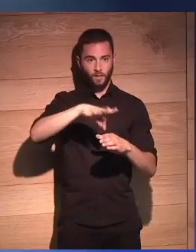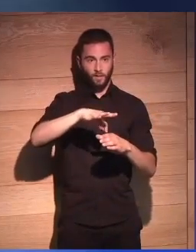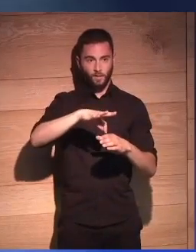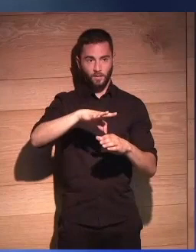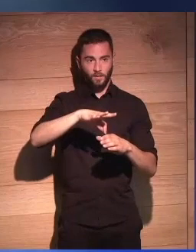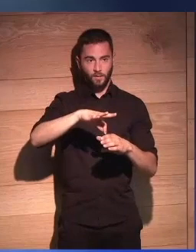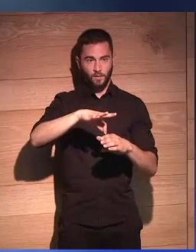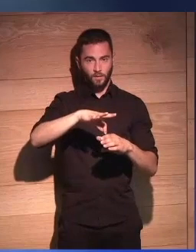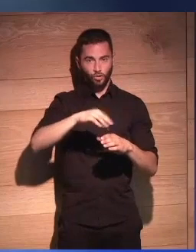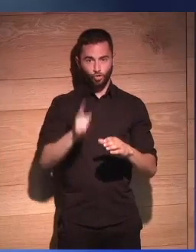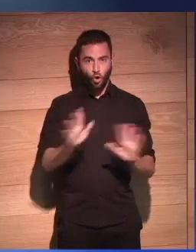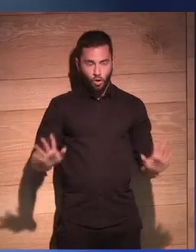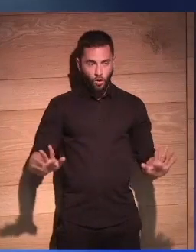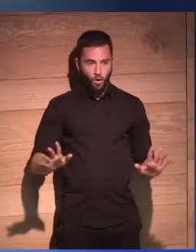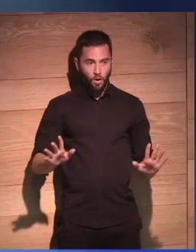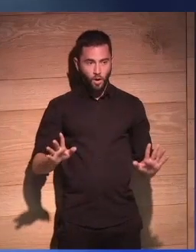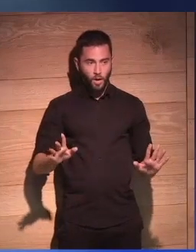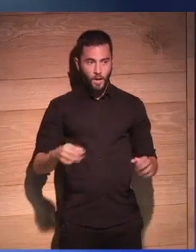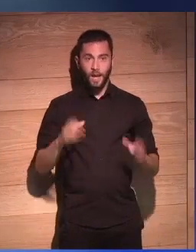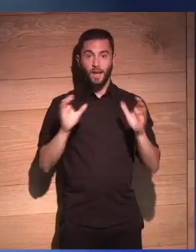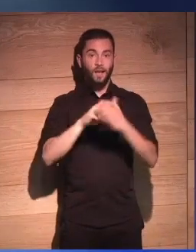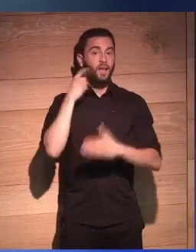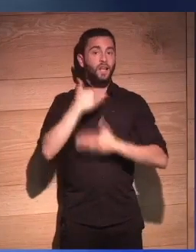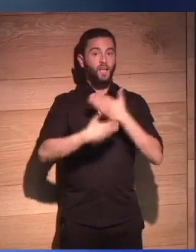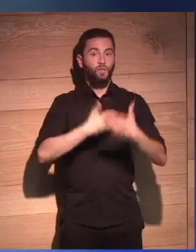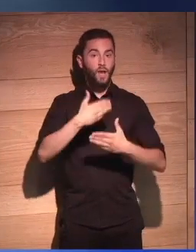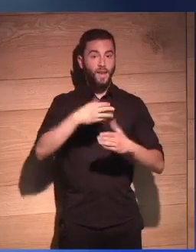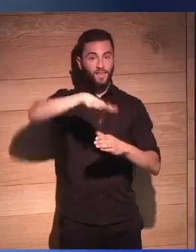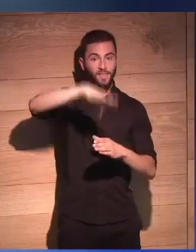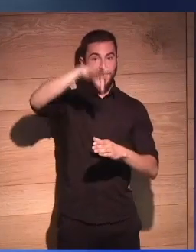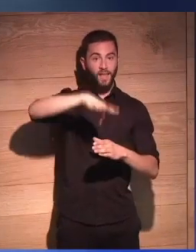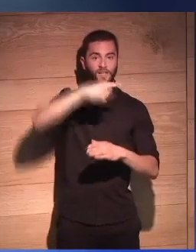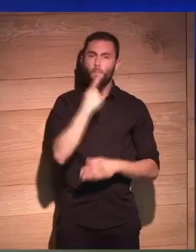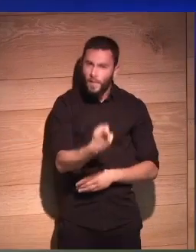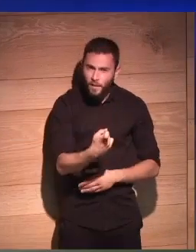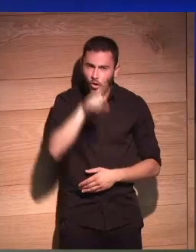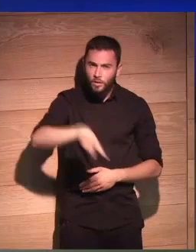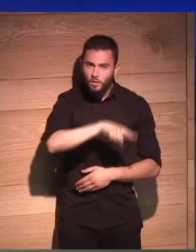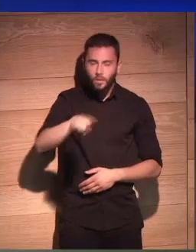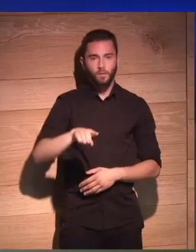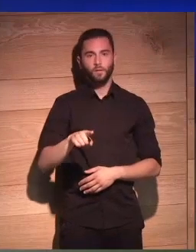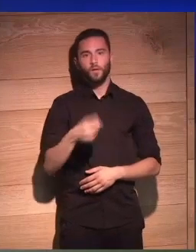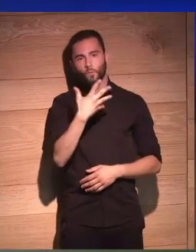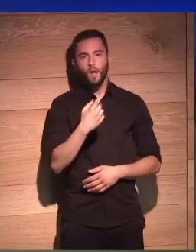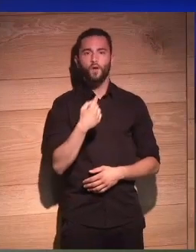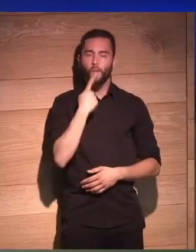otro? El ritual del té es un mito. El ritual del té, no, porque de hecho es un poco mito,